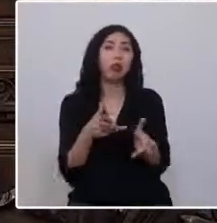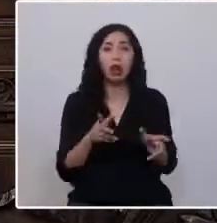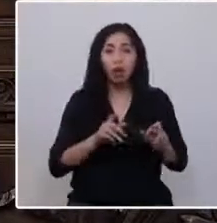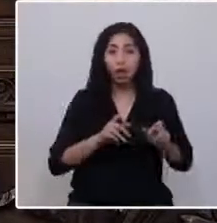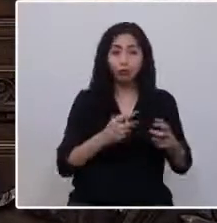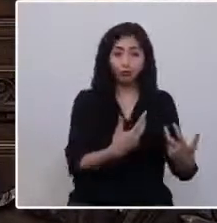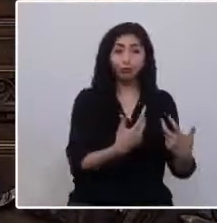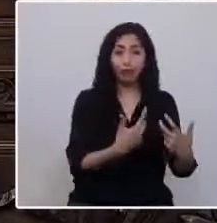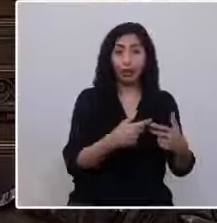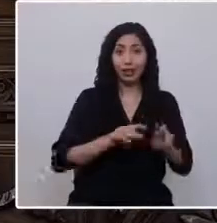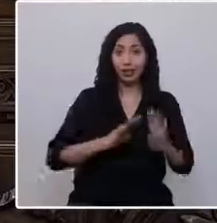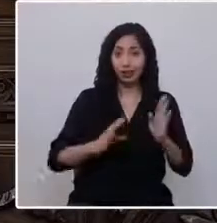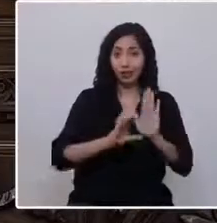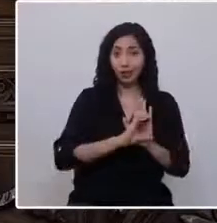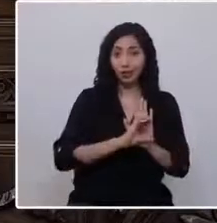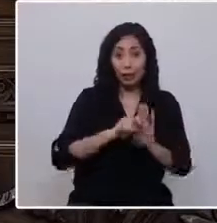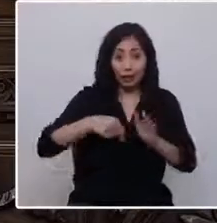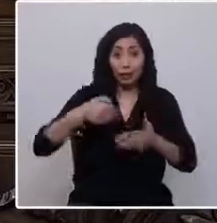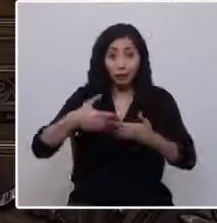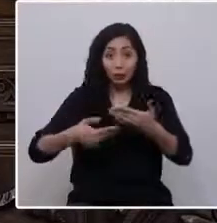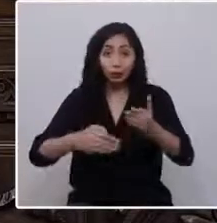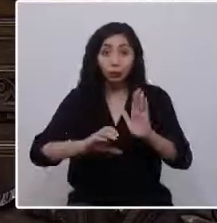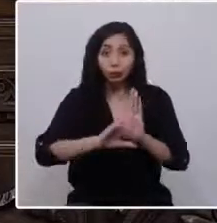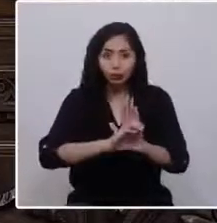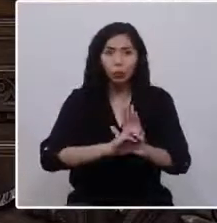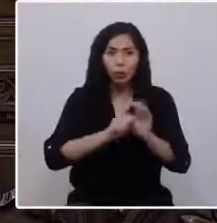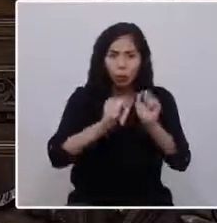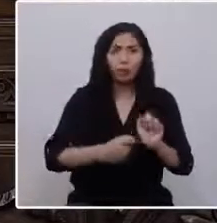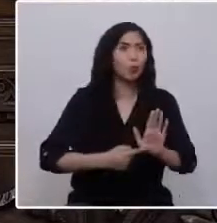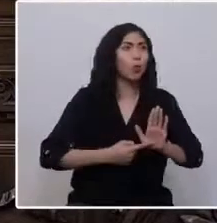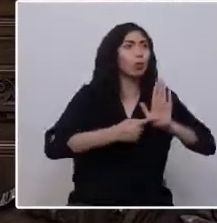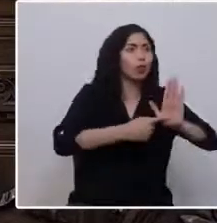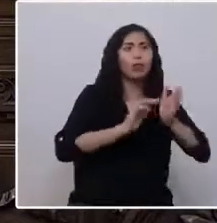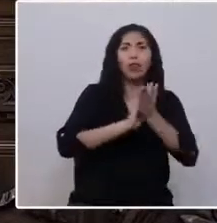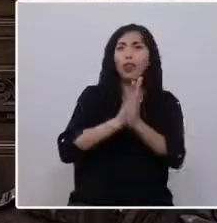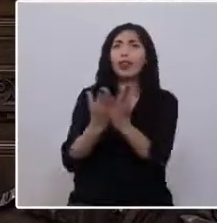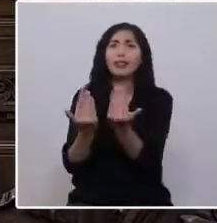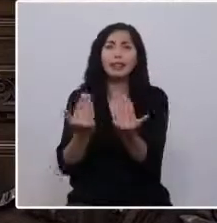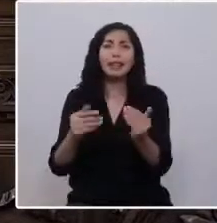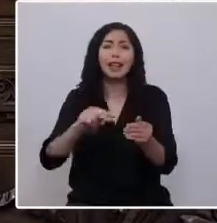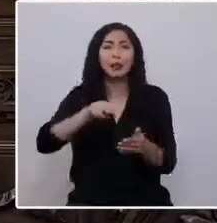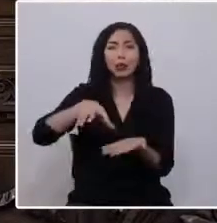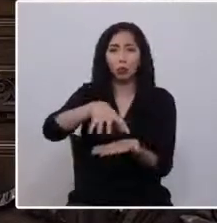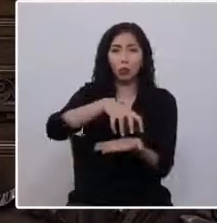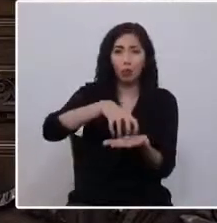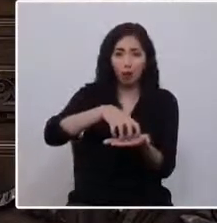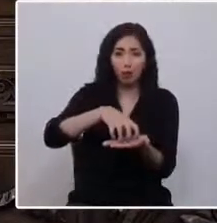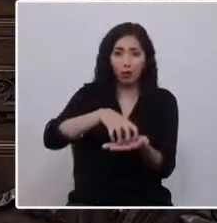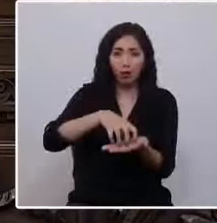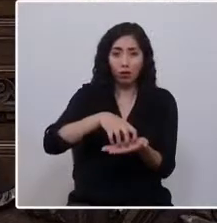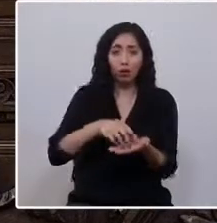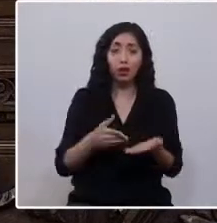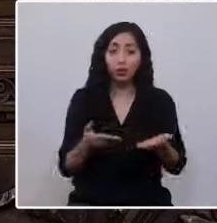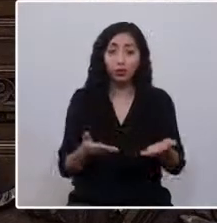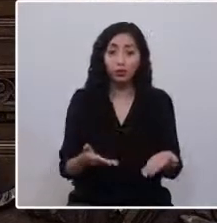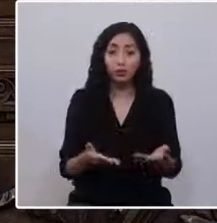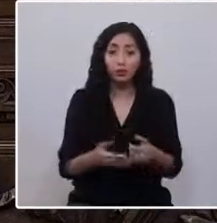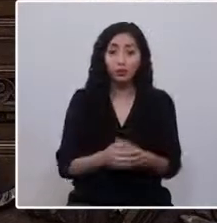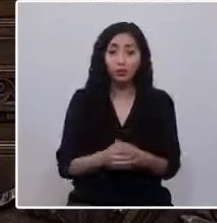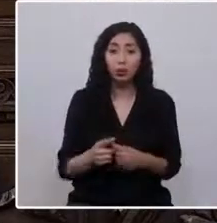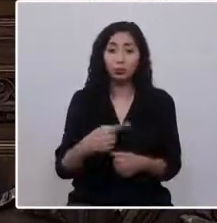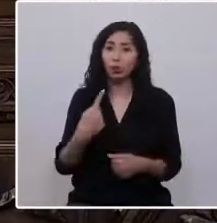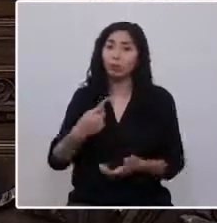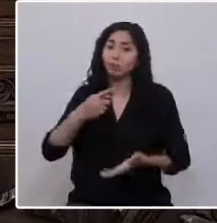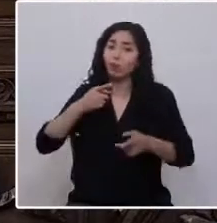constituyente es la oportunidad para ser visible la demanda y exigencia a nuestros pueblos ellos no colocan entonces en la obligación de un texto